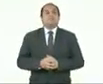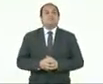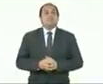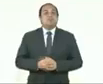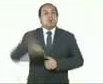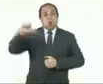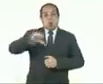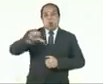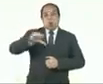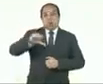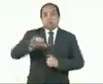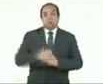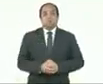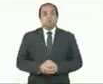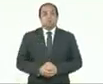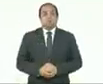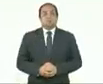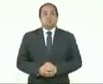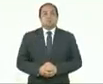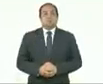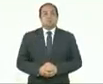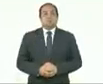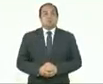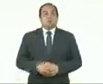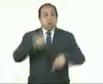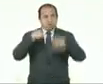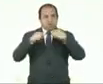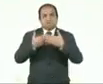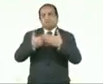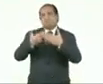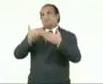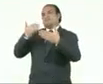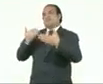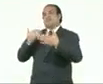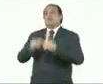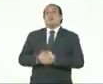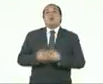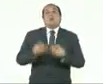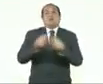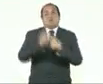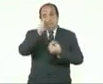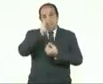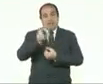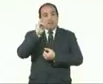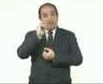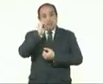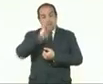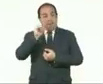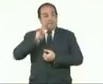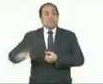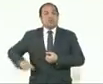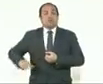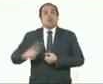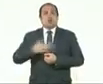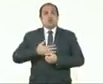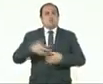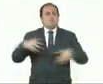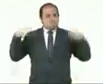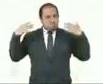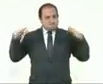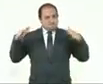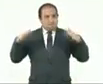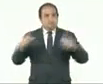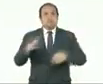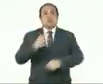Hoy más que nunca, y como lo comenté alguna vez con nuestra jefa de gobierno, lo cual aplaudo, la